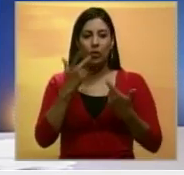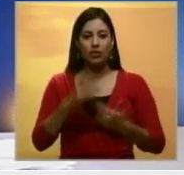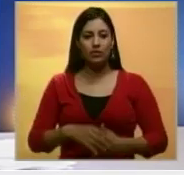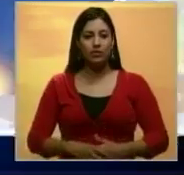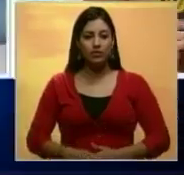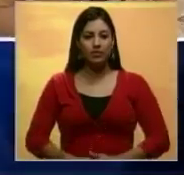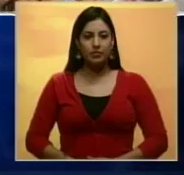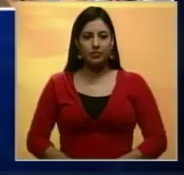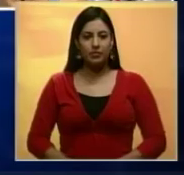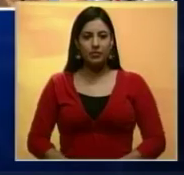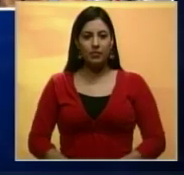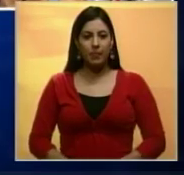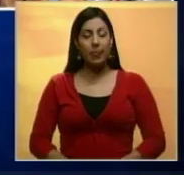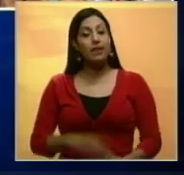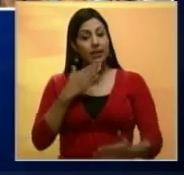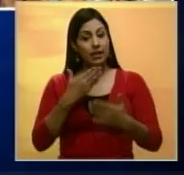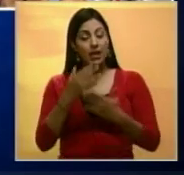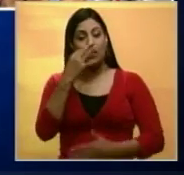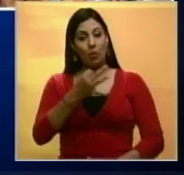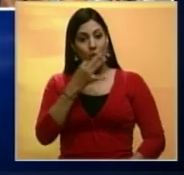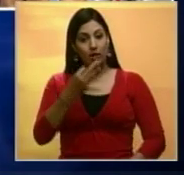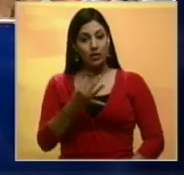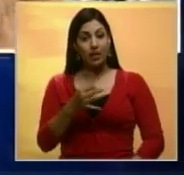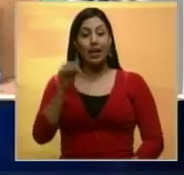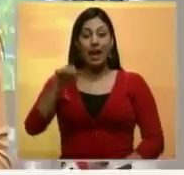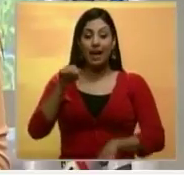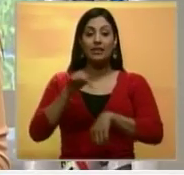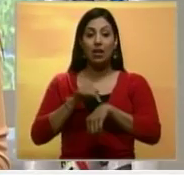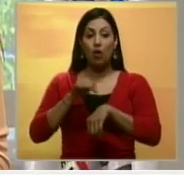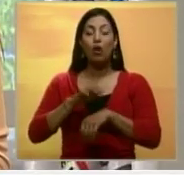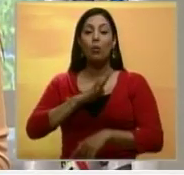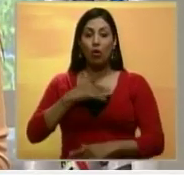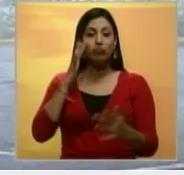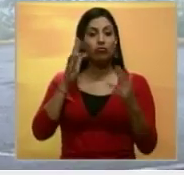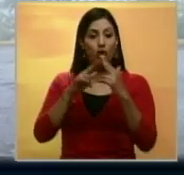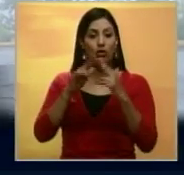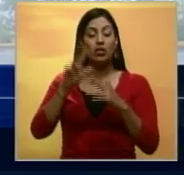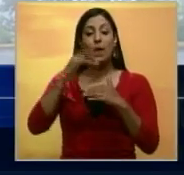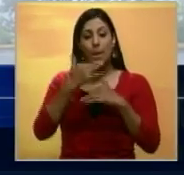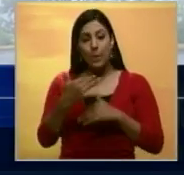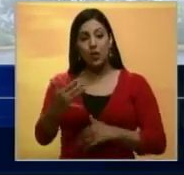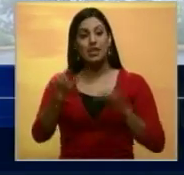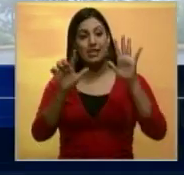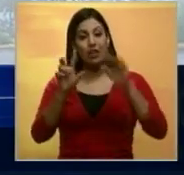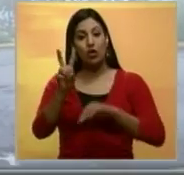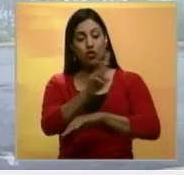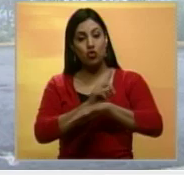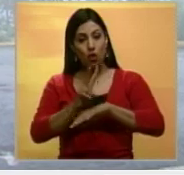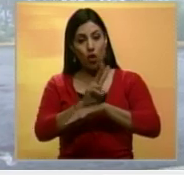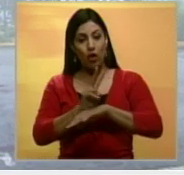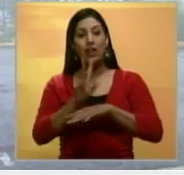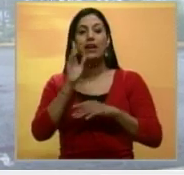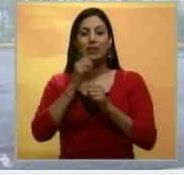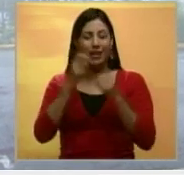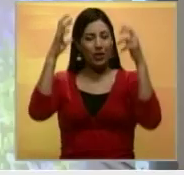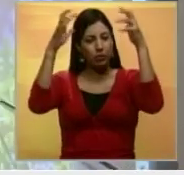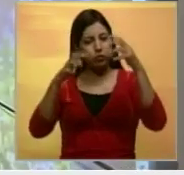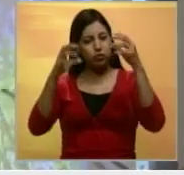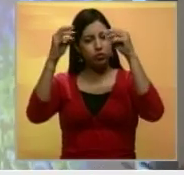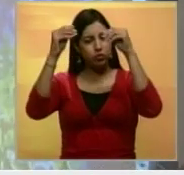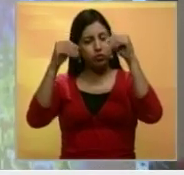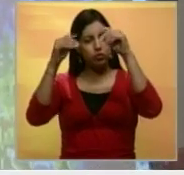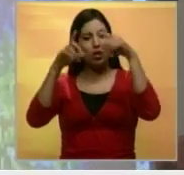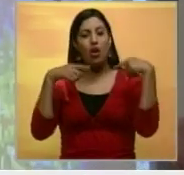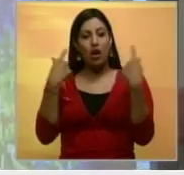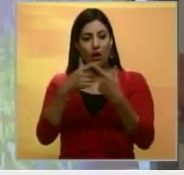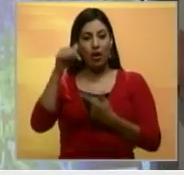reporte. Gracias, buenas tardes. A esta hora se puede conocer que para las próximas 72 horas se esperan lluvias y lloviznas en